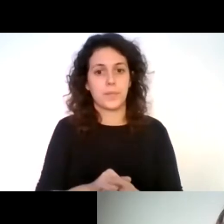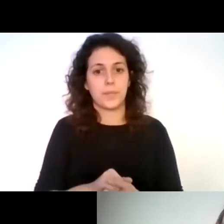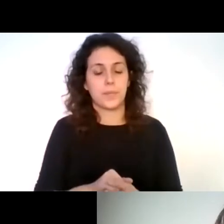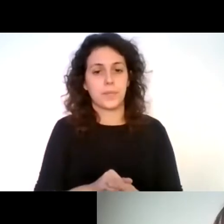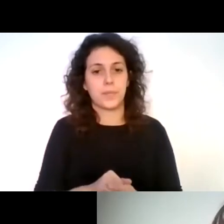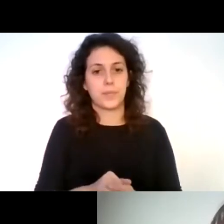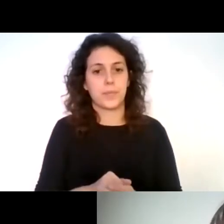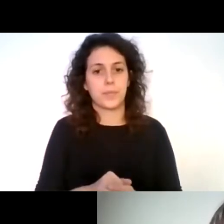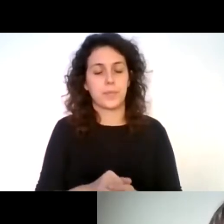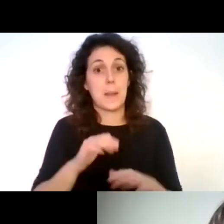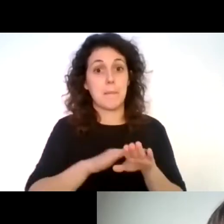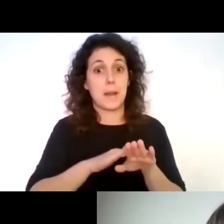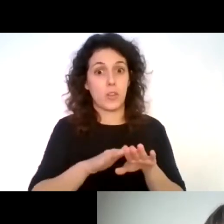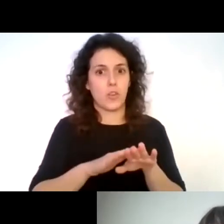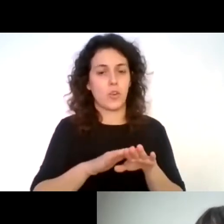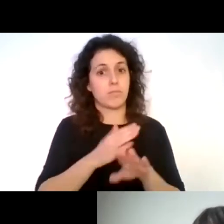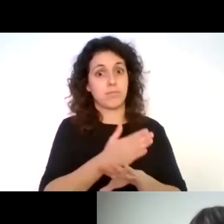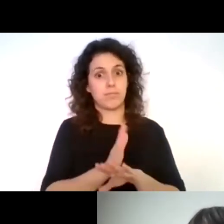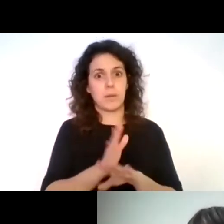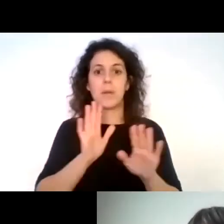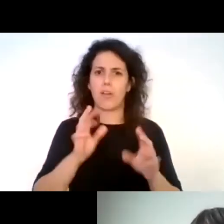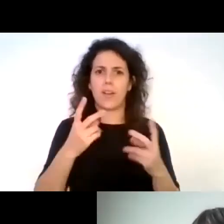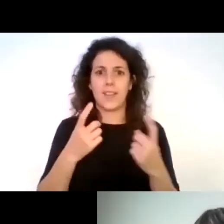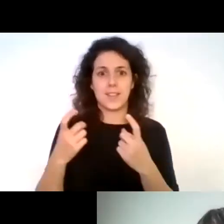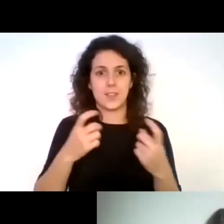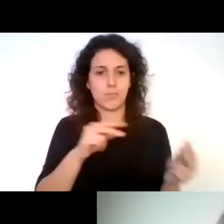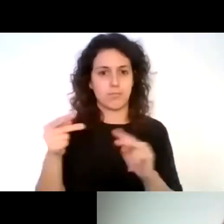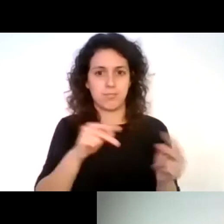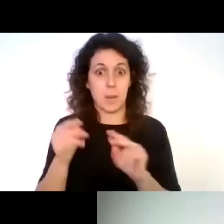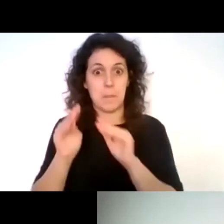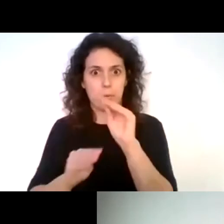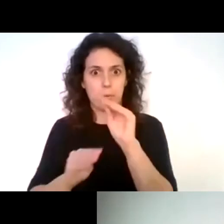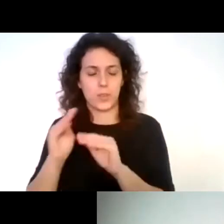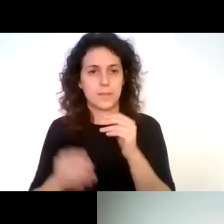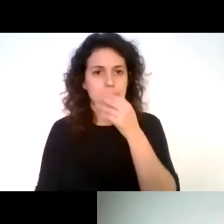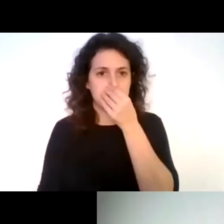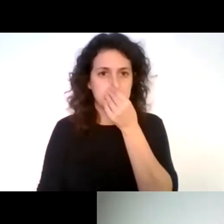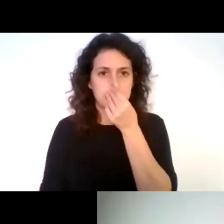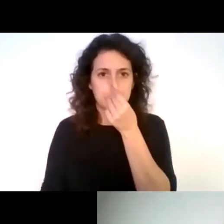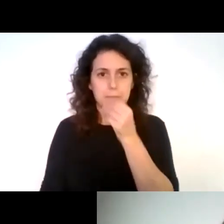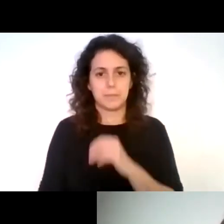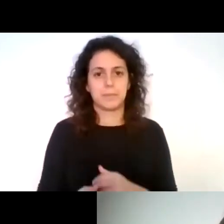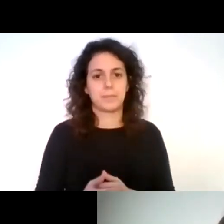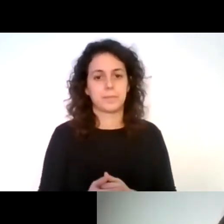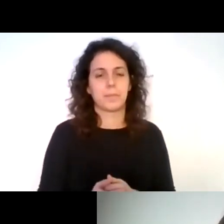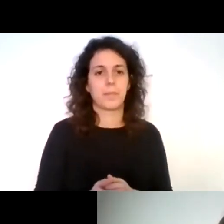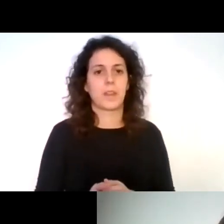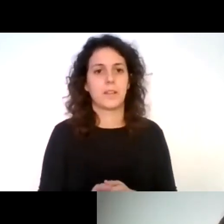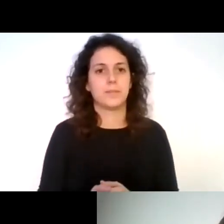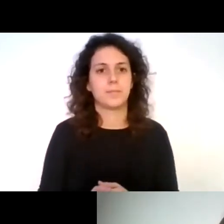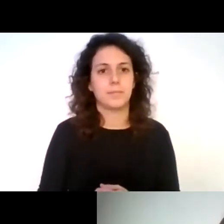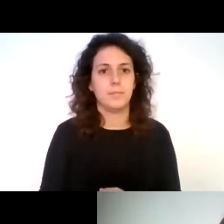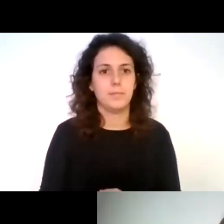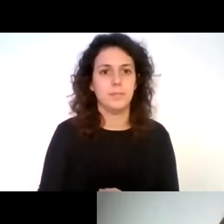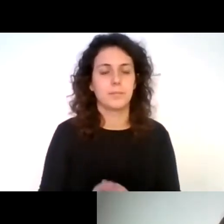Longer, but perdón por el retraso, pero es que tengo que traducir las preguntas. Directly, if la pregunta è